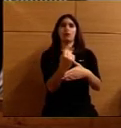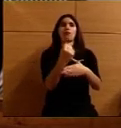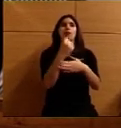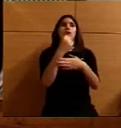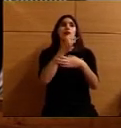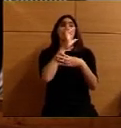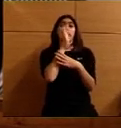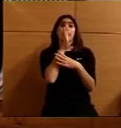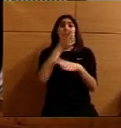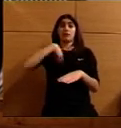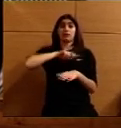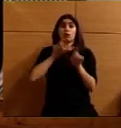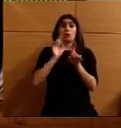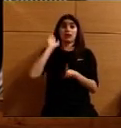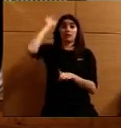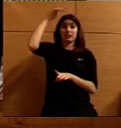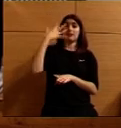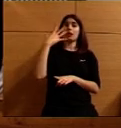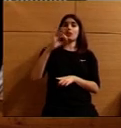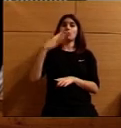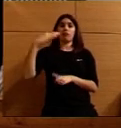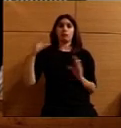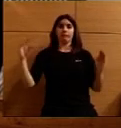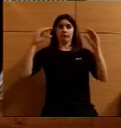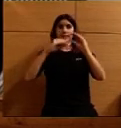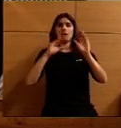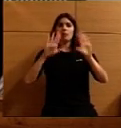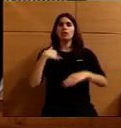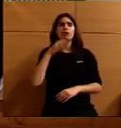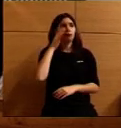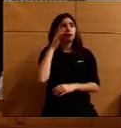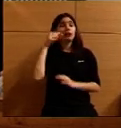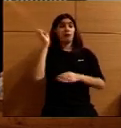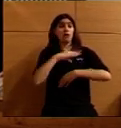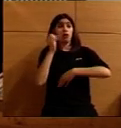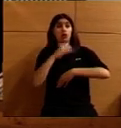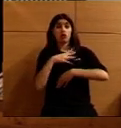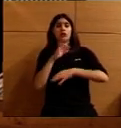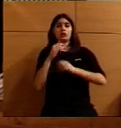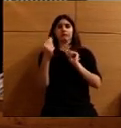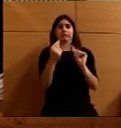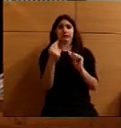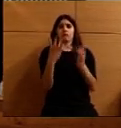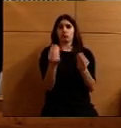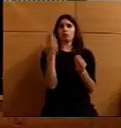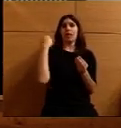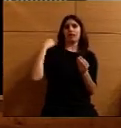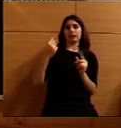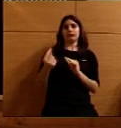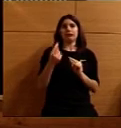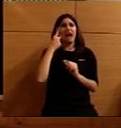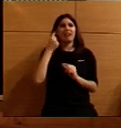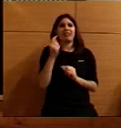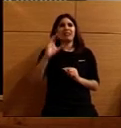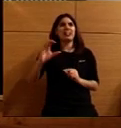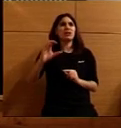ponemos lo mismo que la Generalitat más un 50% más. Sí que es verdad que este fondo se ha discutido mucho, que al final qué se hace con el dinero, pero